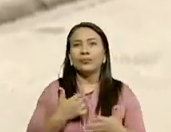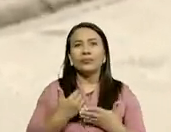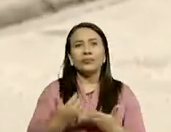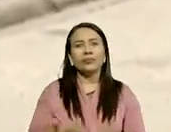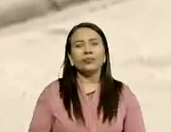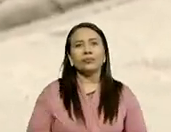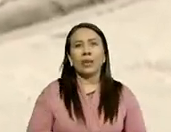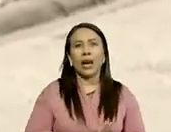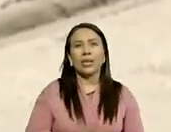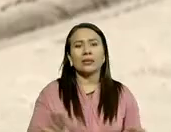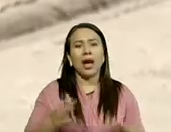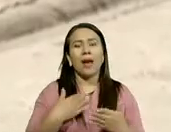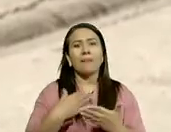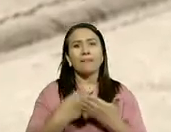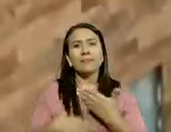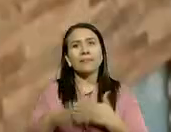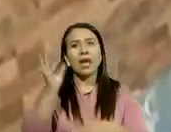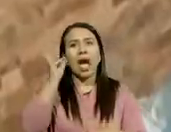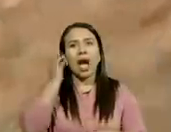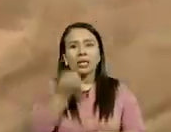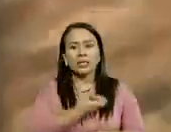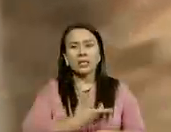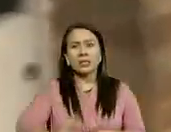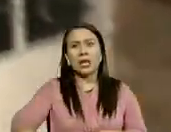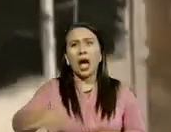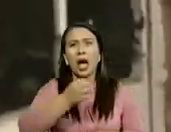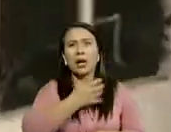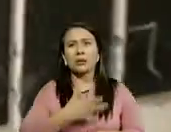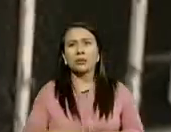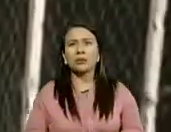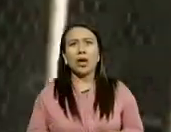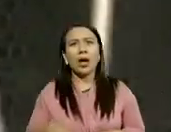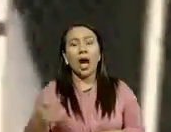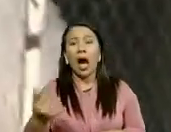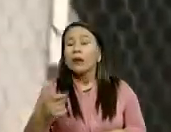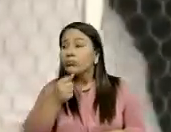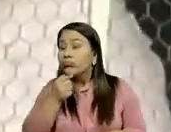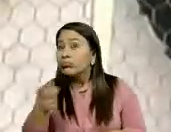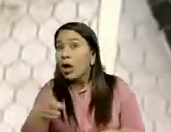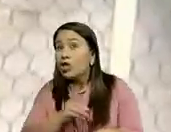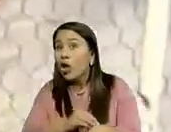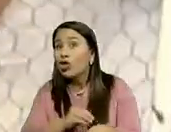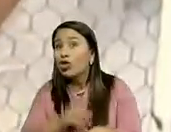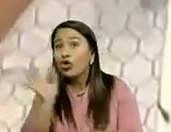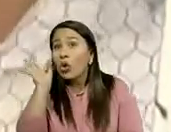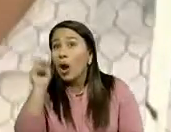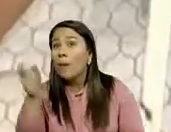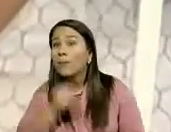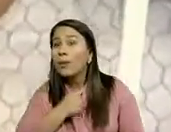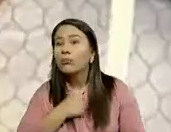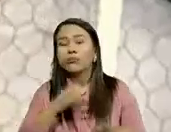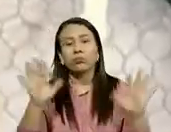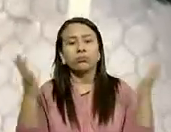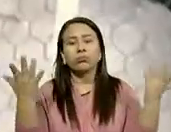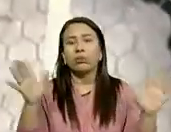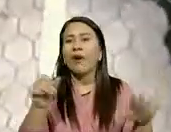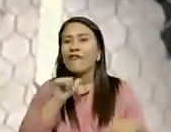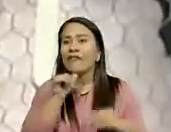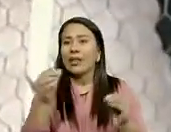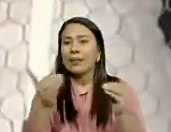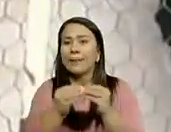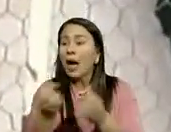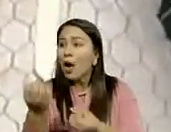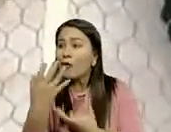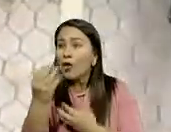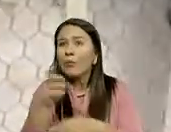ayudar a mi hija, pero ya mi hija llegó casi sin sangre. ¿Qué dice la doctora? Que no puede dar ninguna información hasta que no tengan el informe de